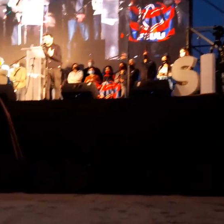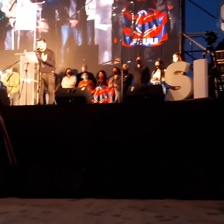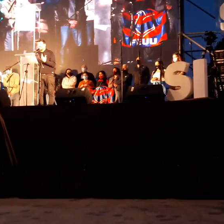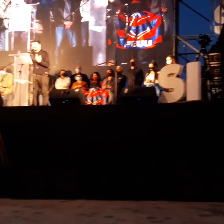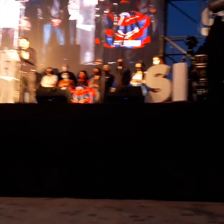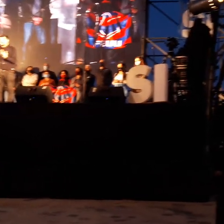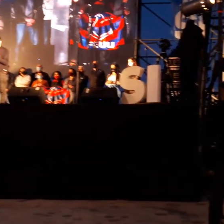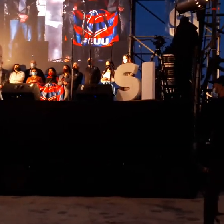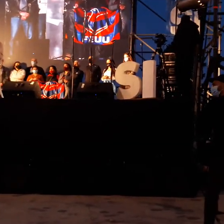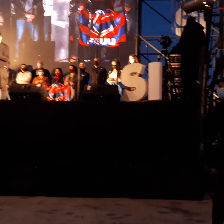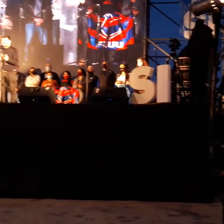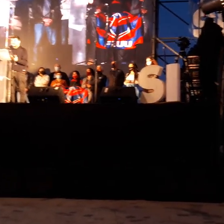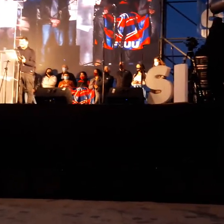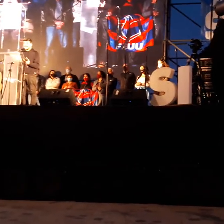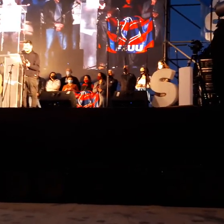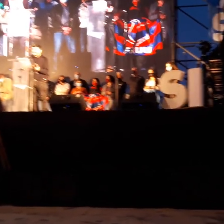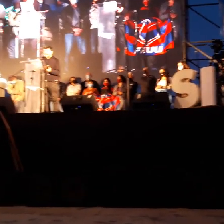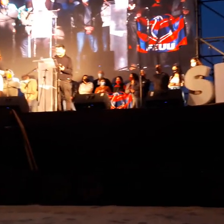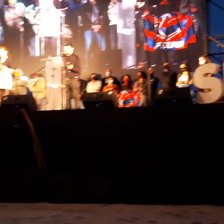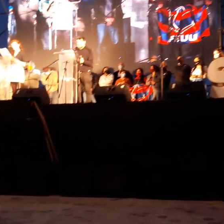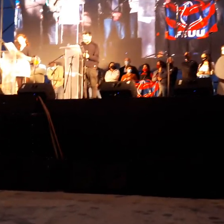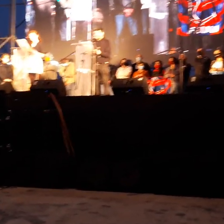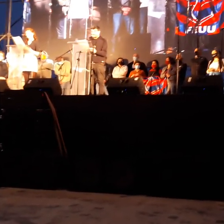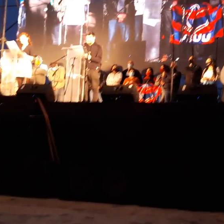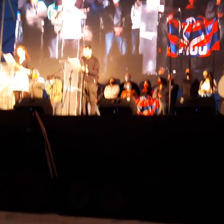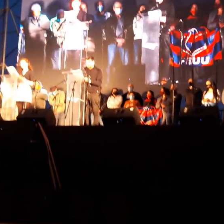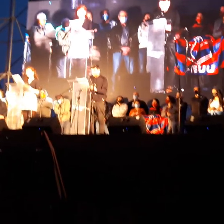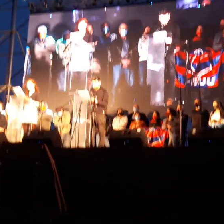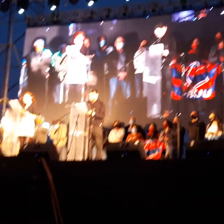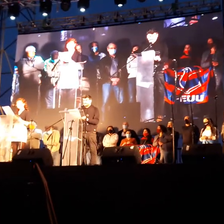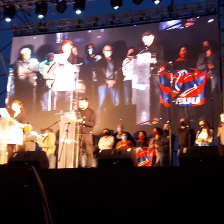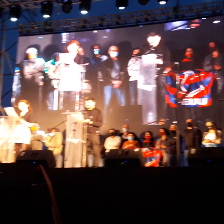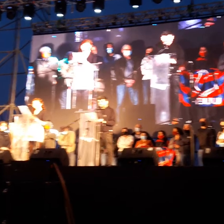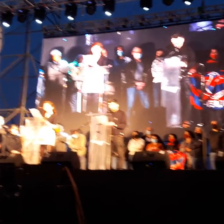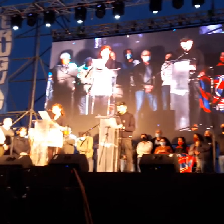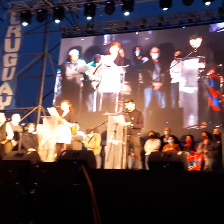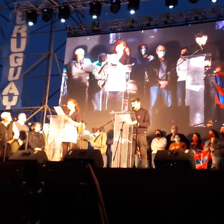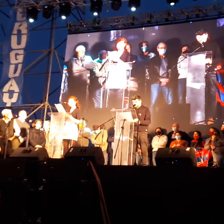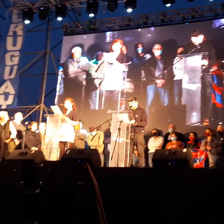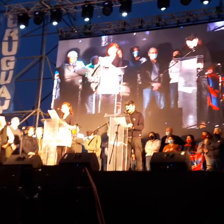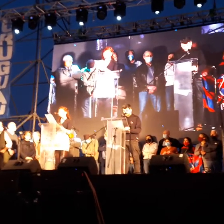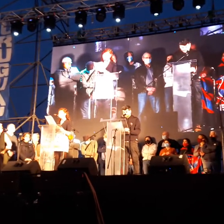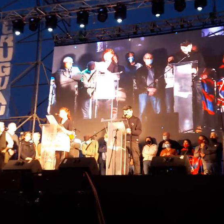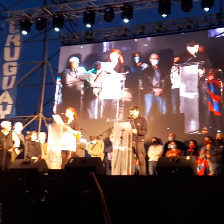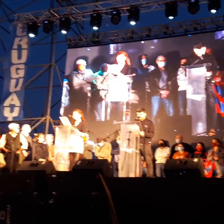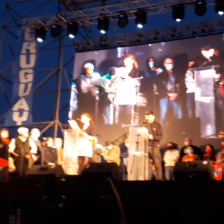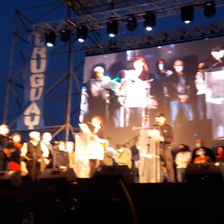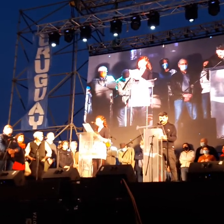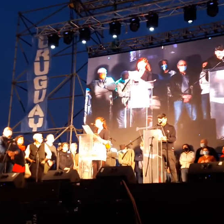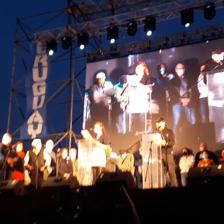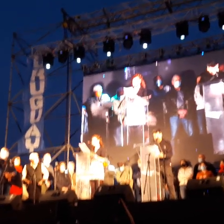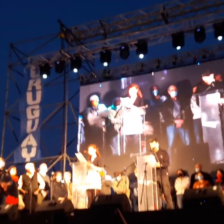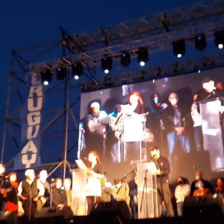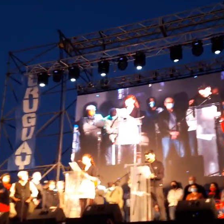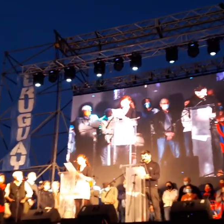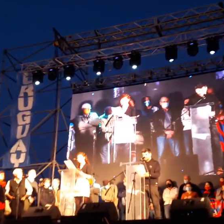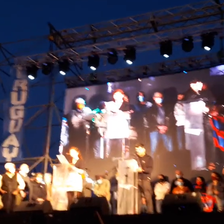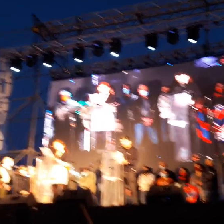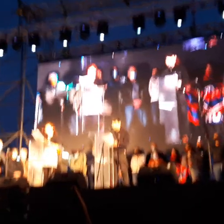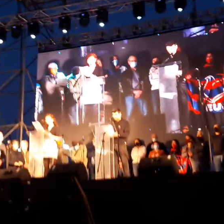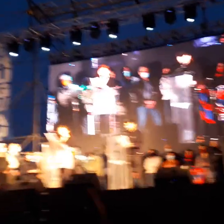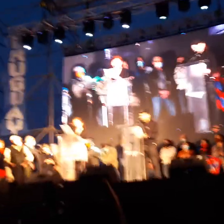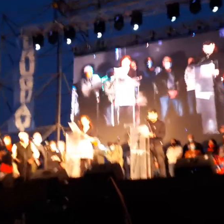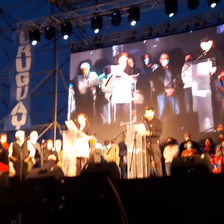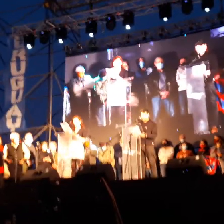acción criminal se integren normalmente al mercado. Votamos sí porque no queremos que el Uruguay vuelva a ser un paraíso